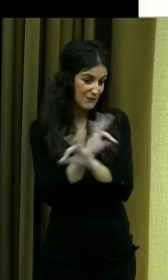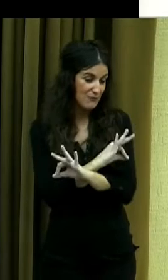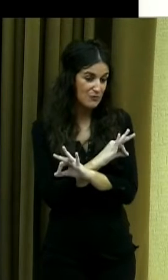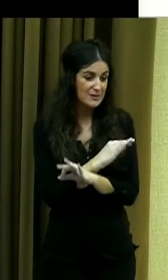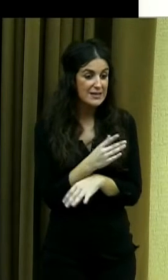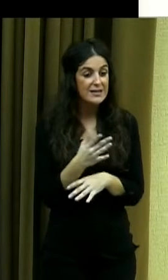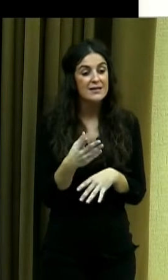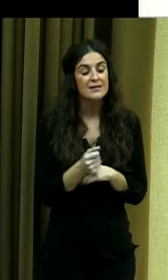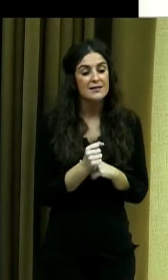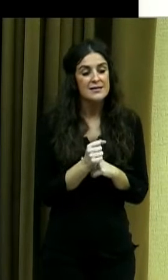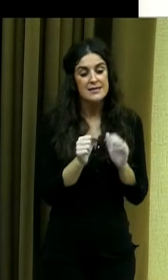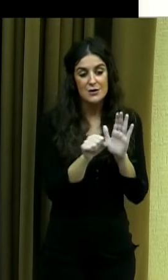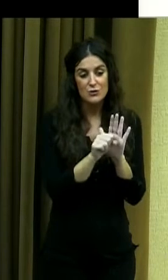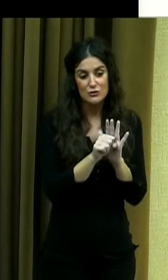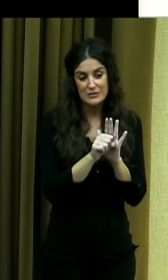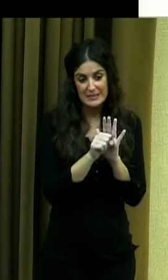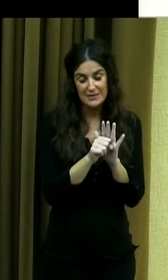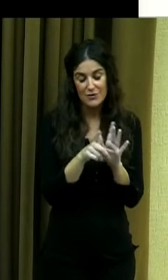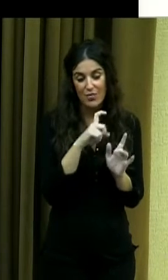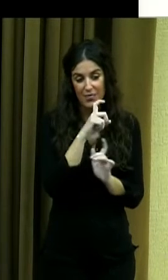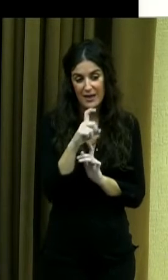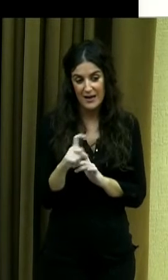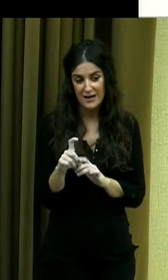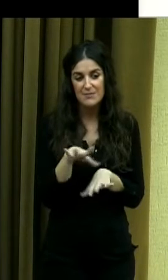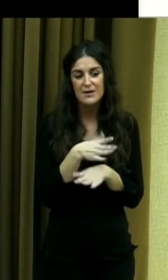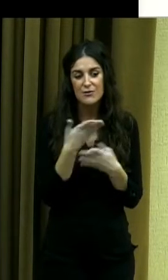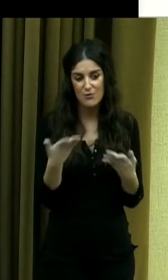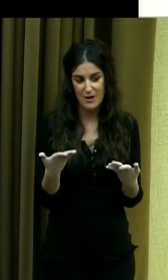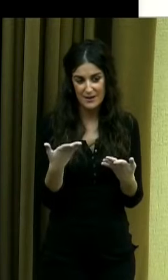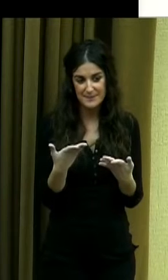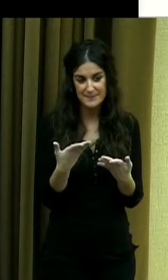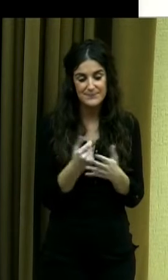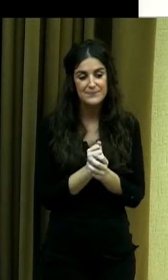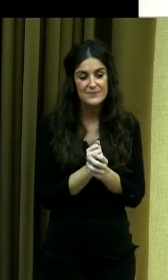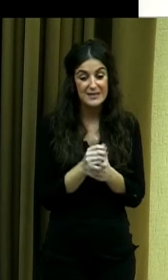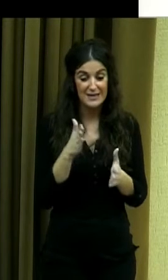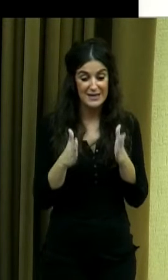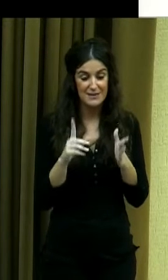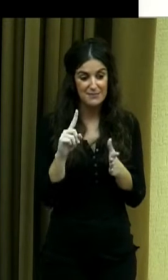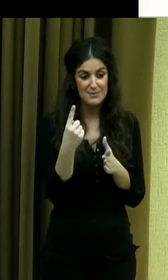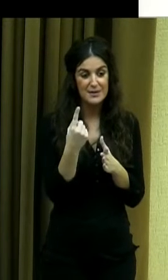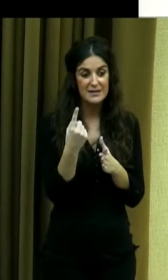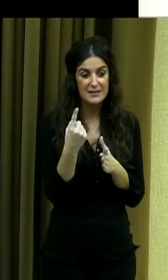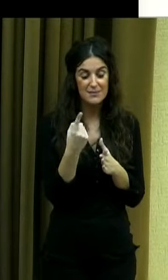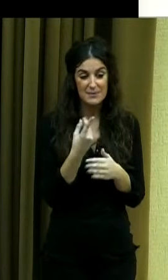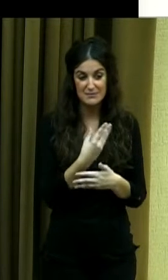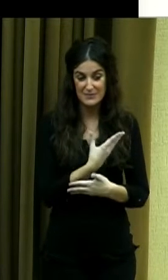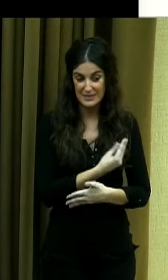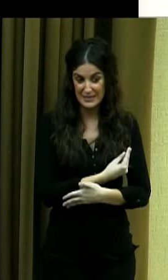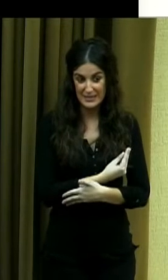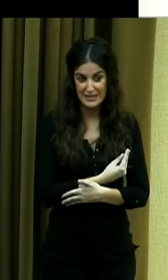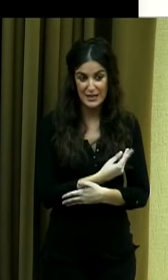signos de alarma en las primeras etapas de la vida? En el periodo neonatal o de la lactancia, pues un neonato